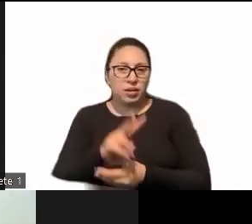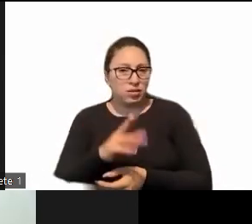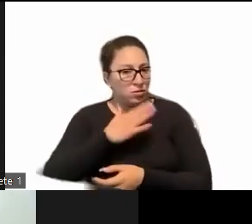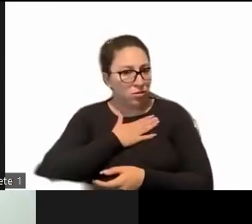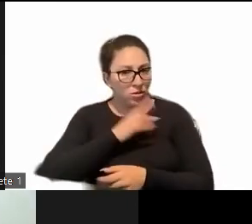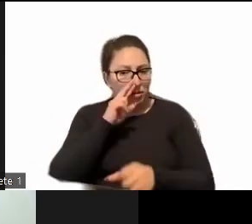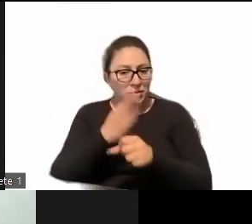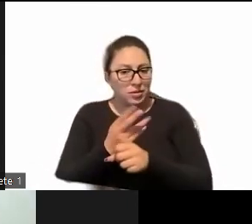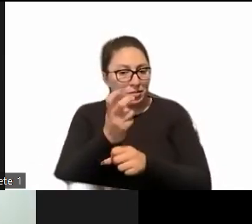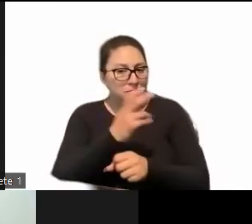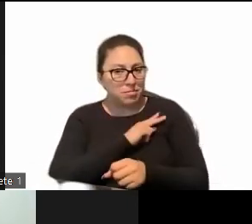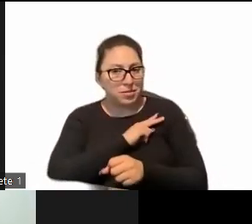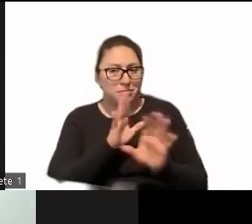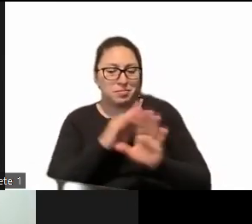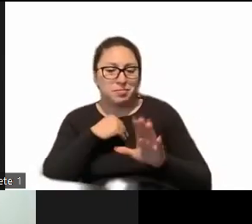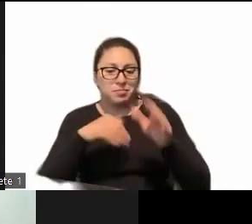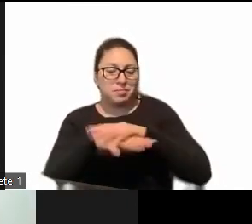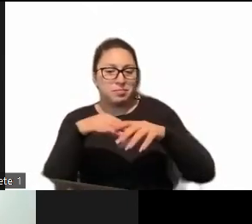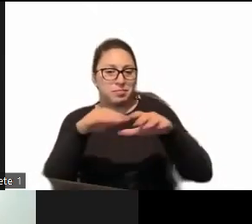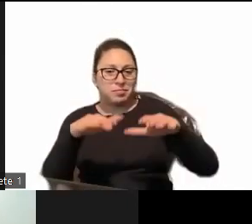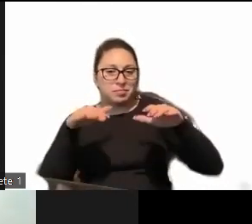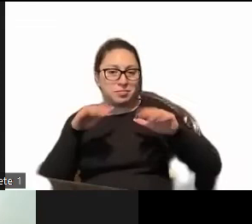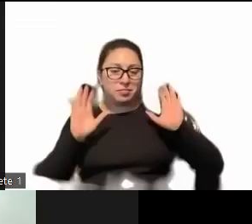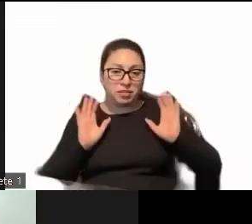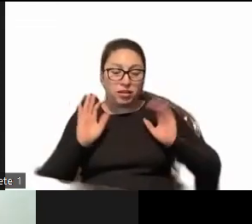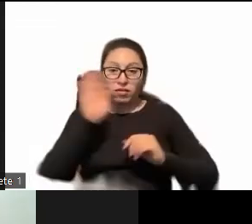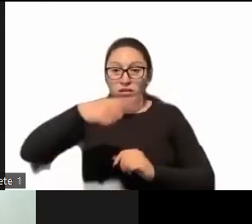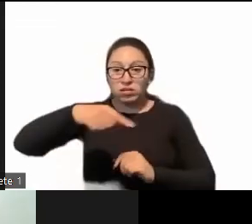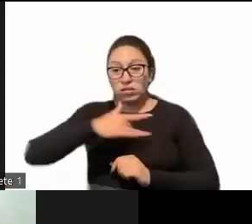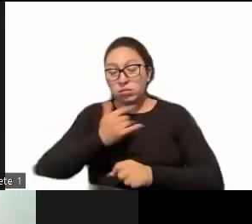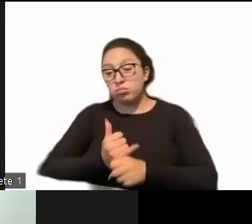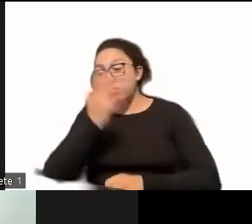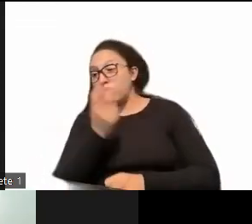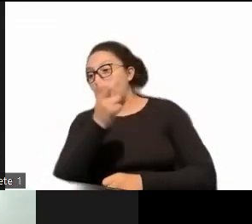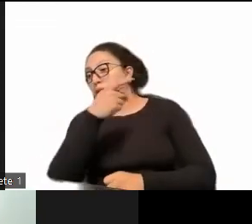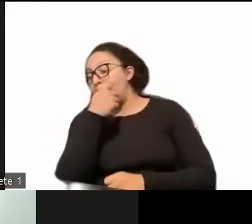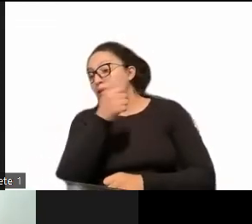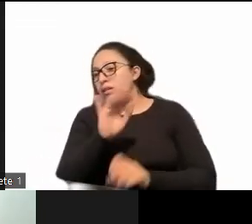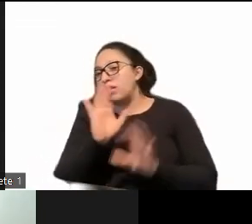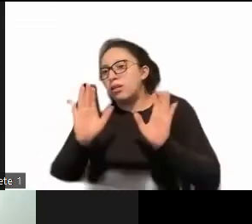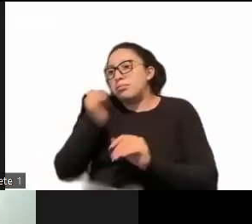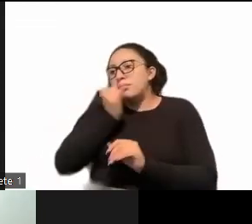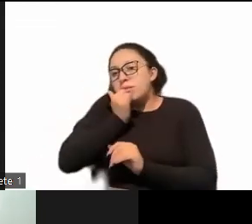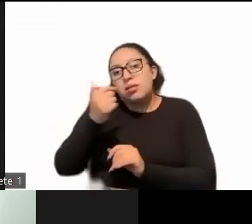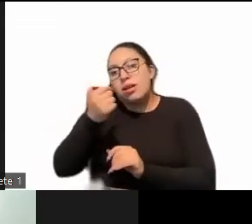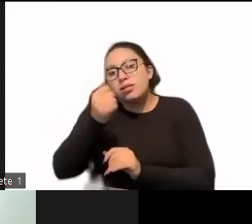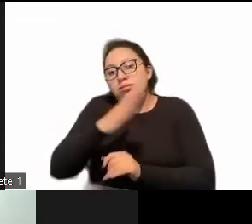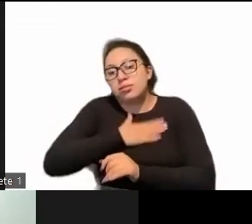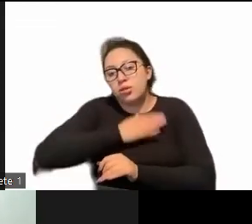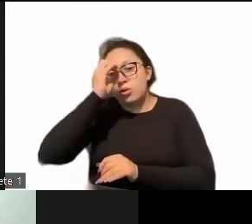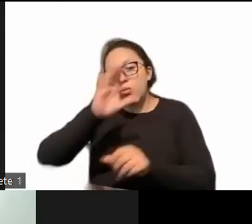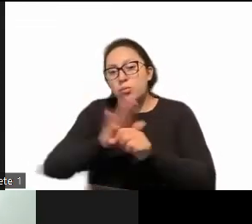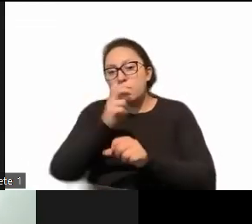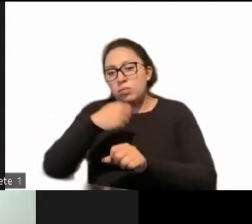de estos dictámenes. Y si eso duele, pues lo siento, pero yo me deslindo de estos dictámenes y por eso estoy votando en contra y es mi derecho